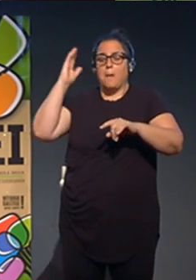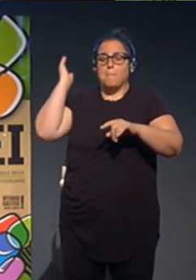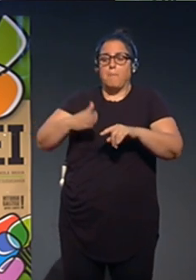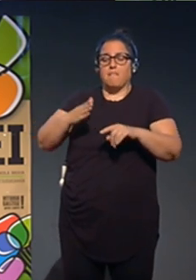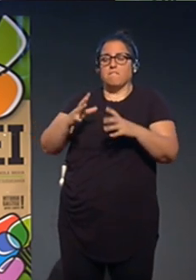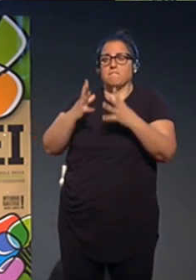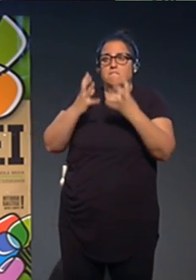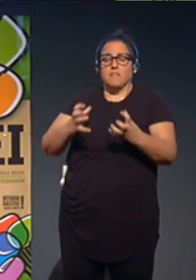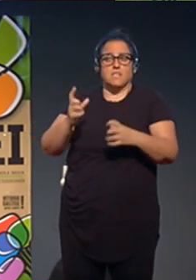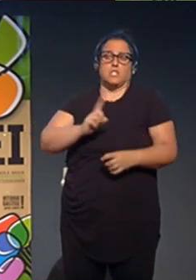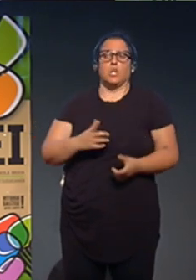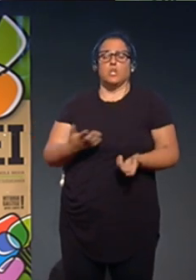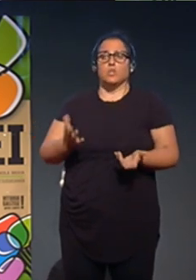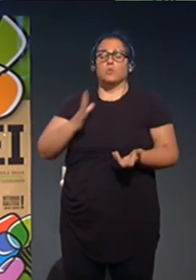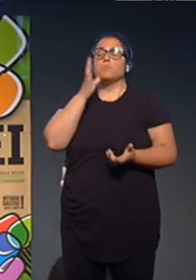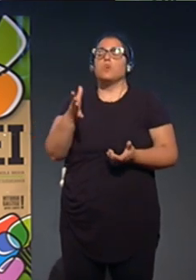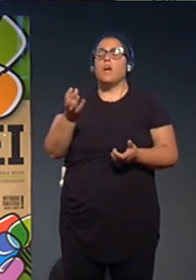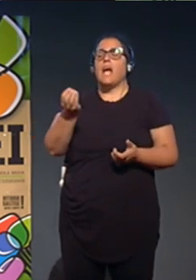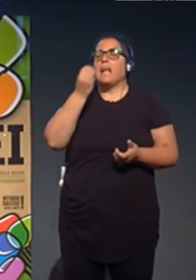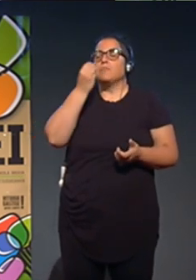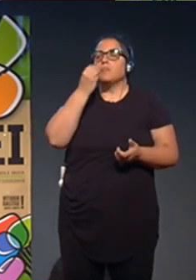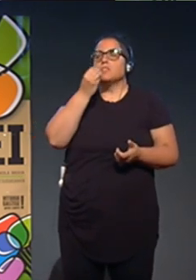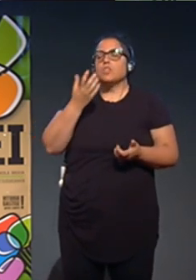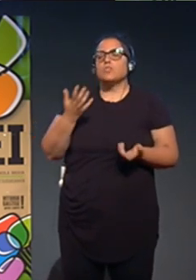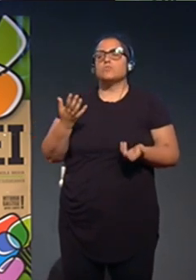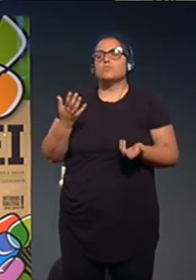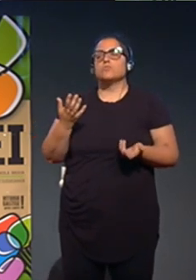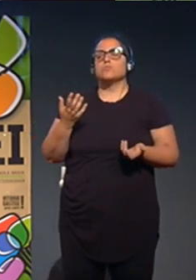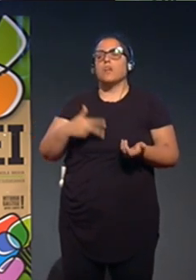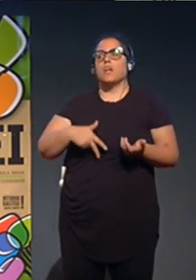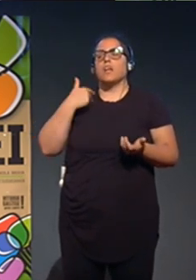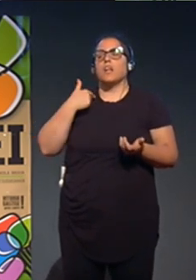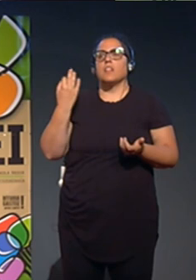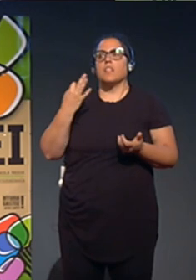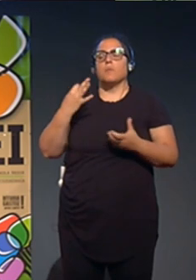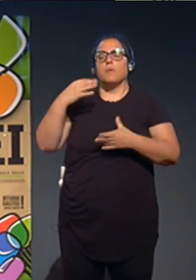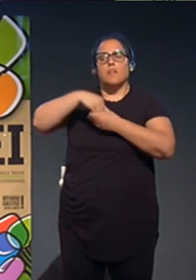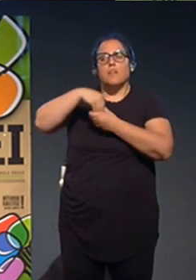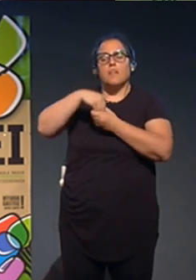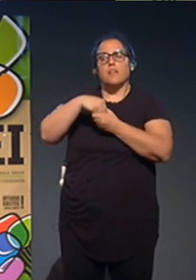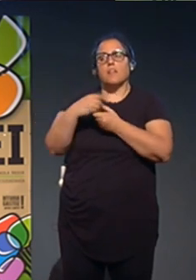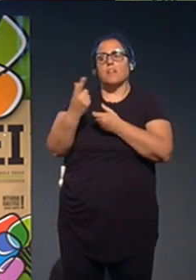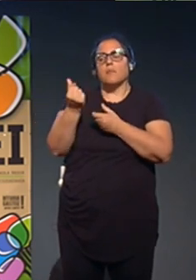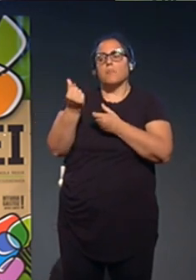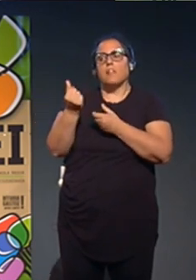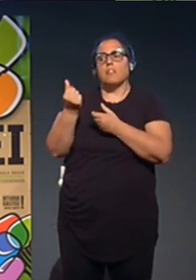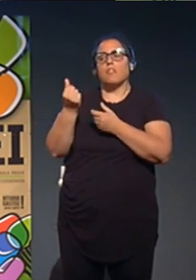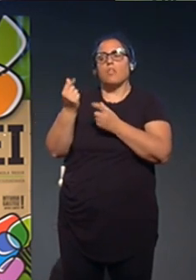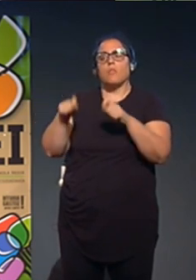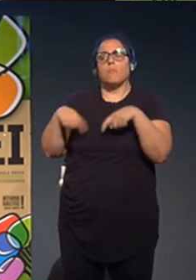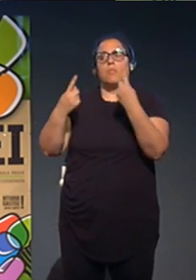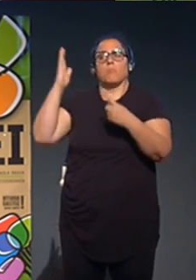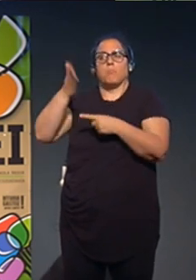esto lo que quiero decir es que los alimentos tienen que incluir el precio de la destrucción del medio